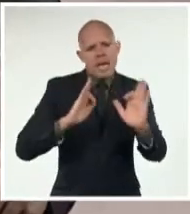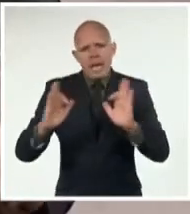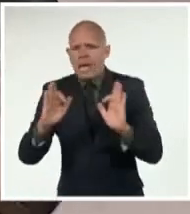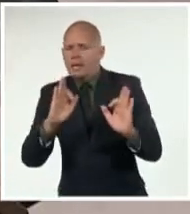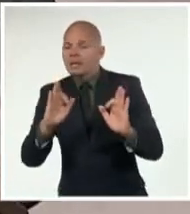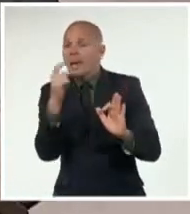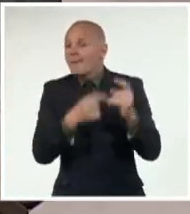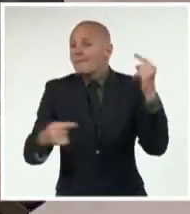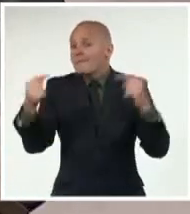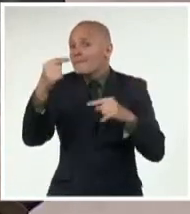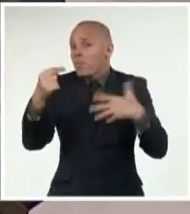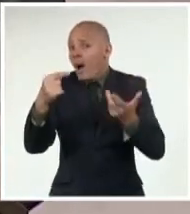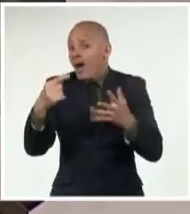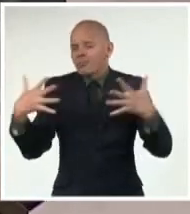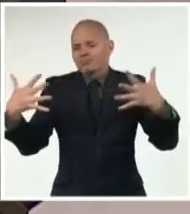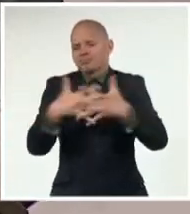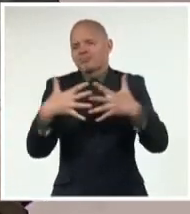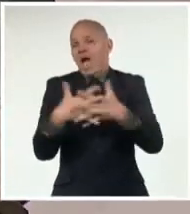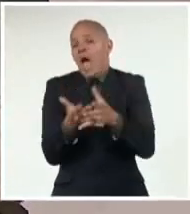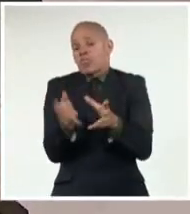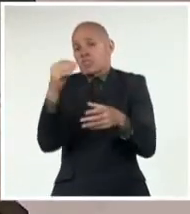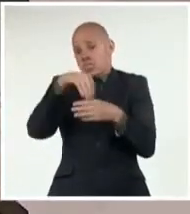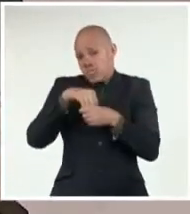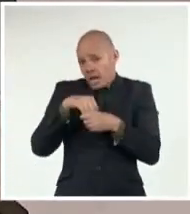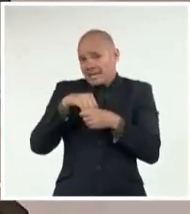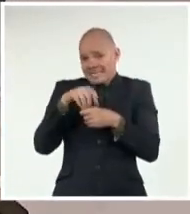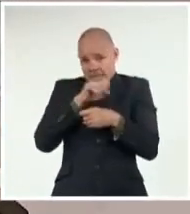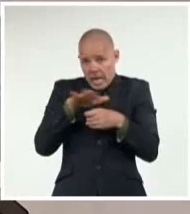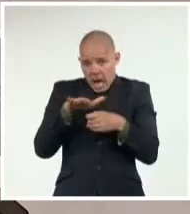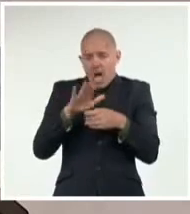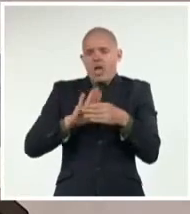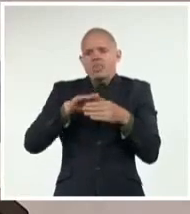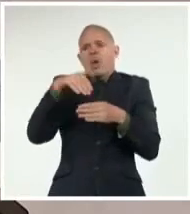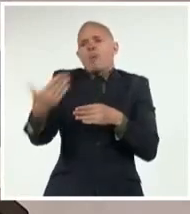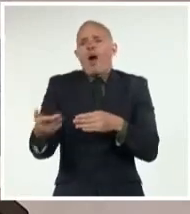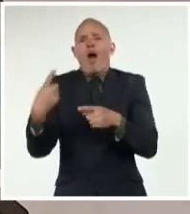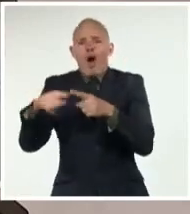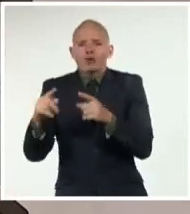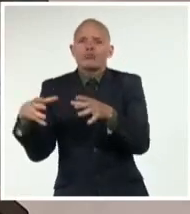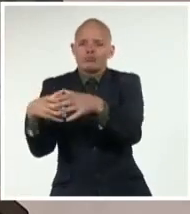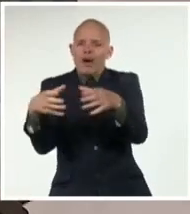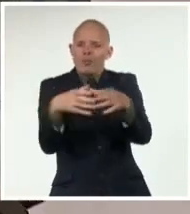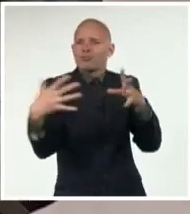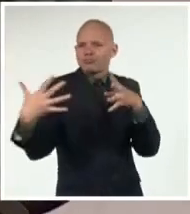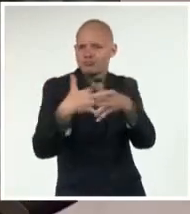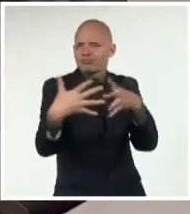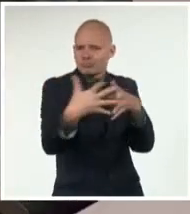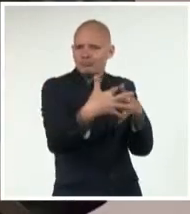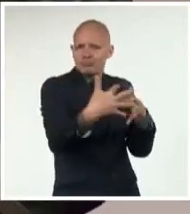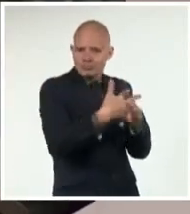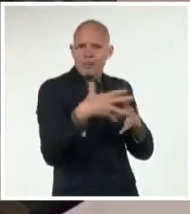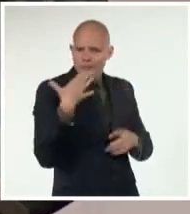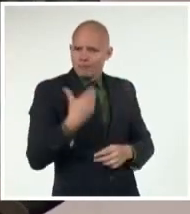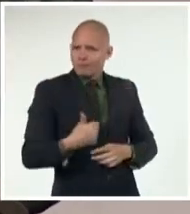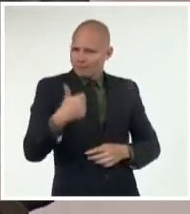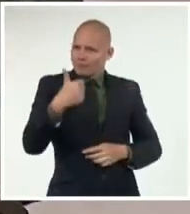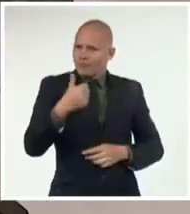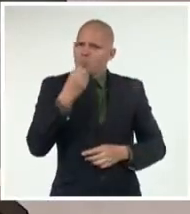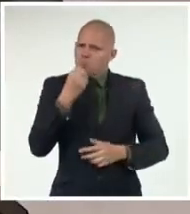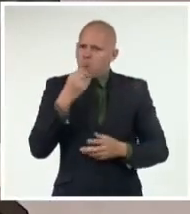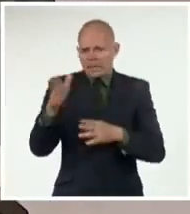unidad, primero a lo interno y luego con otros partidos políticos, organizaciones y movimientos sociales y